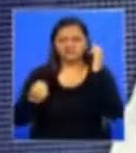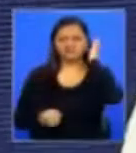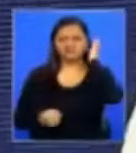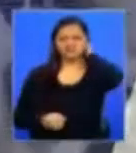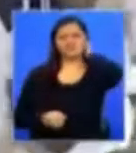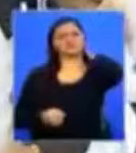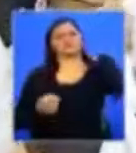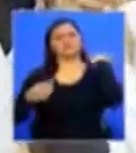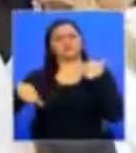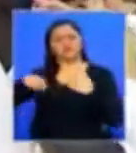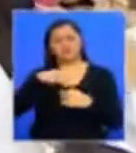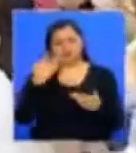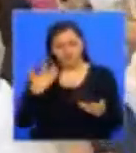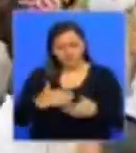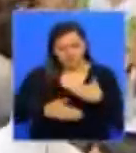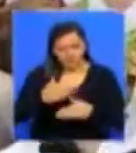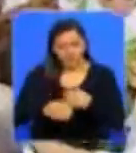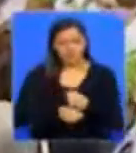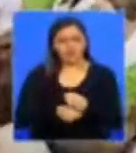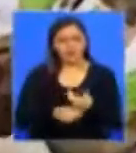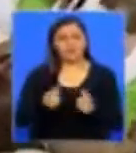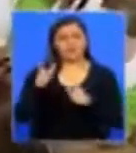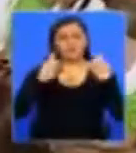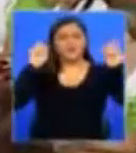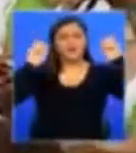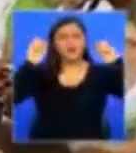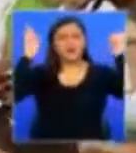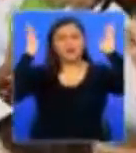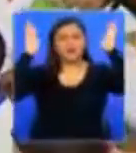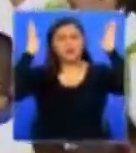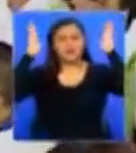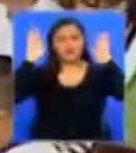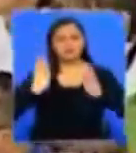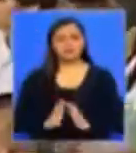Vamos, vamos, a ponernos las pilas, compañeros. Y